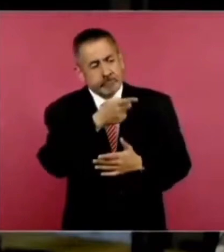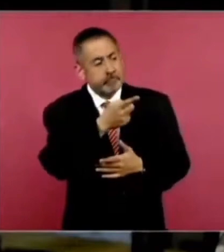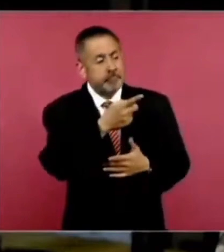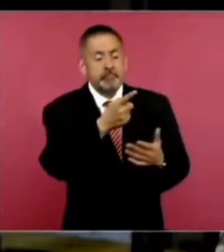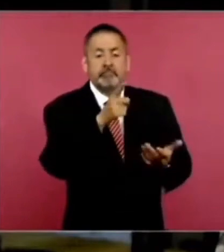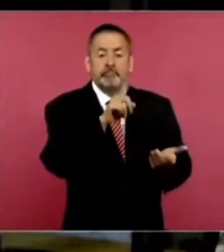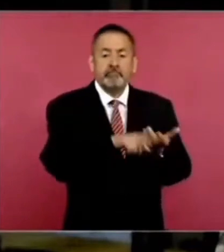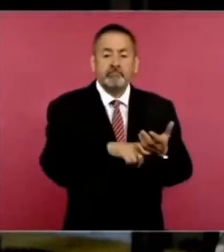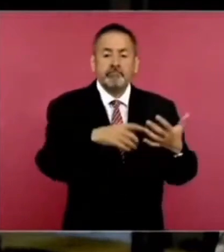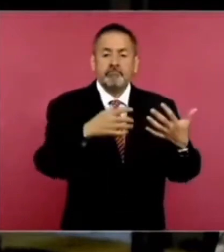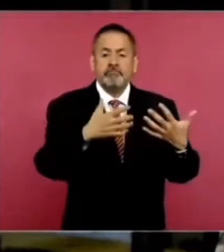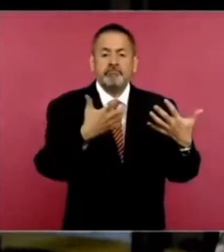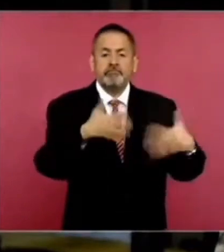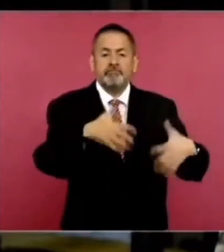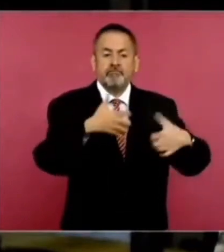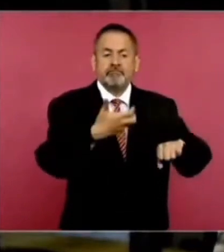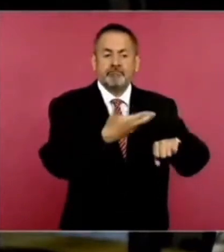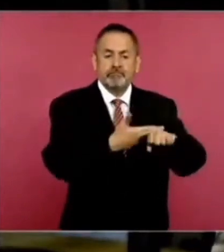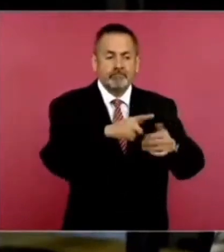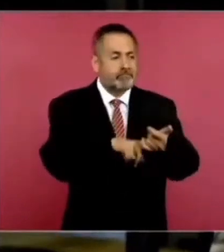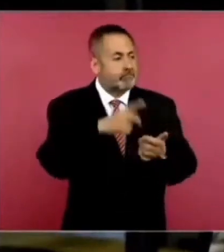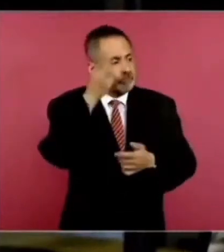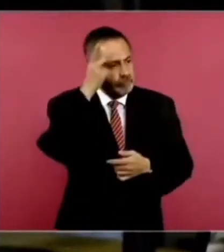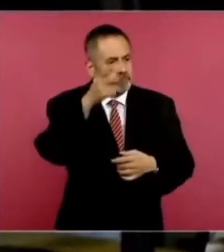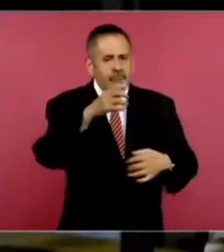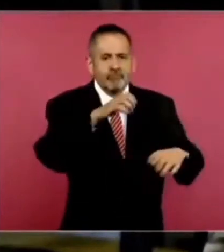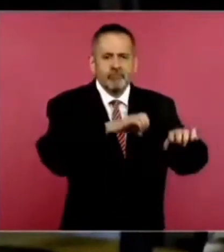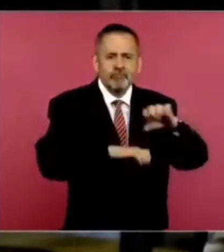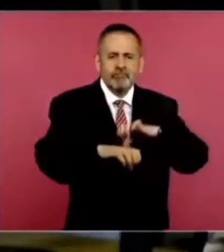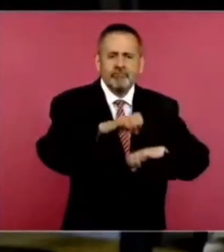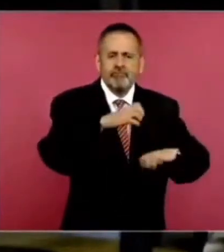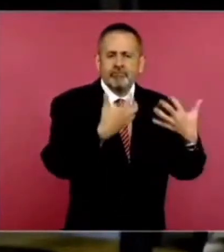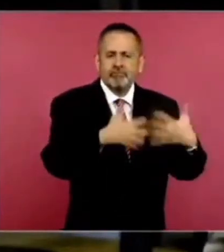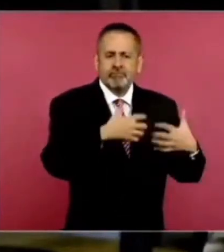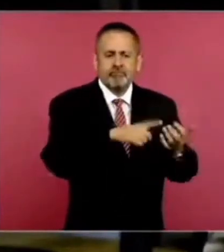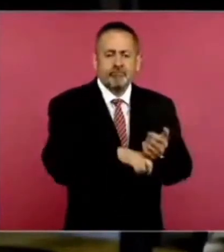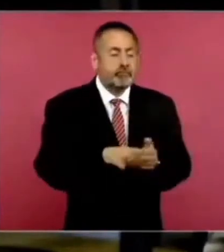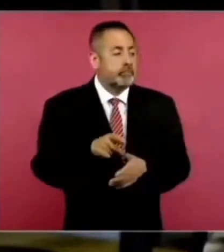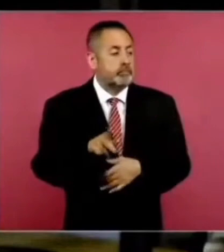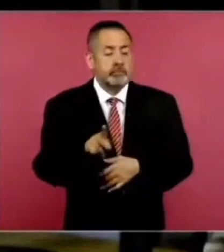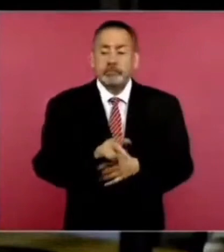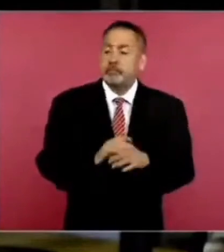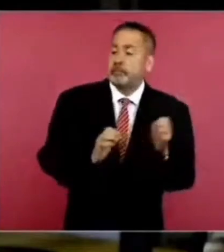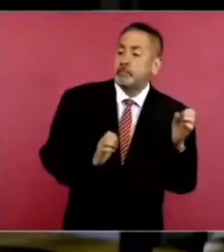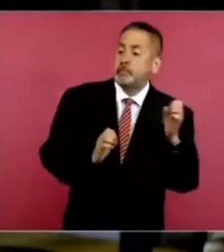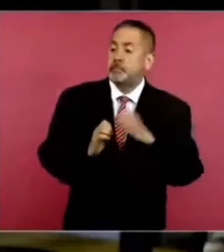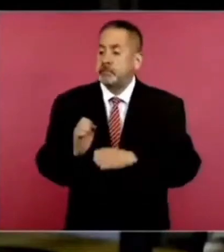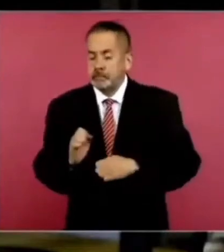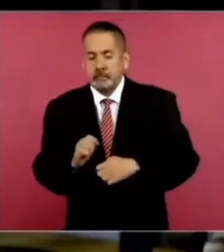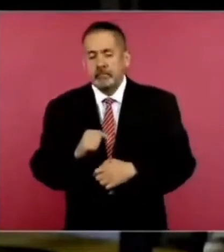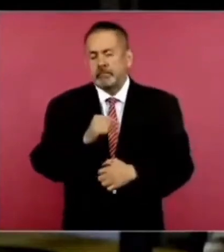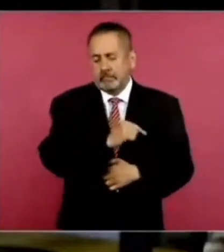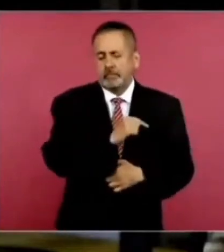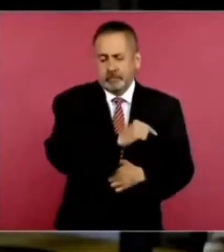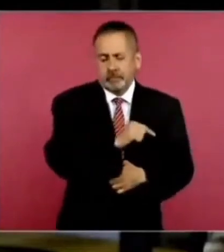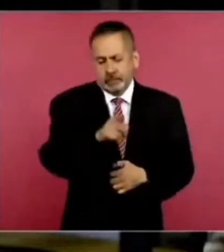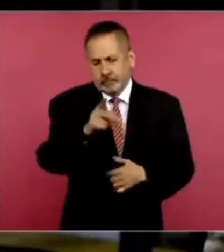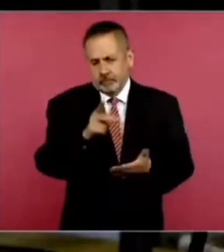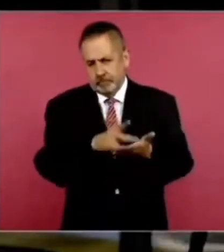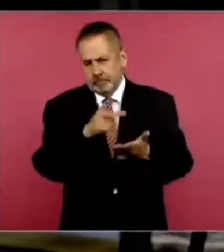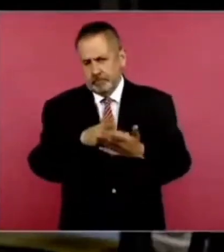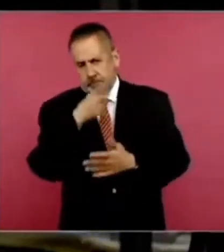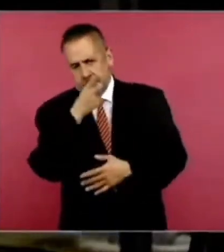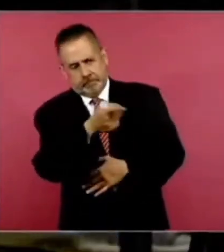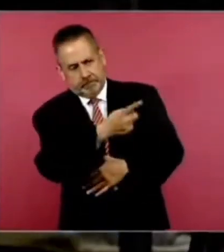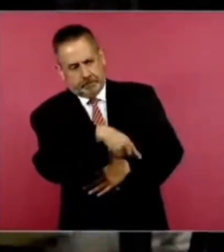empresarios conservadores, así como de su capacidad para mimetizarse y engañar a funcionarios comprometidos con la Cuarta Transformación. Del mismo